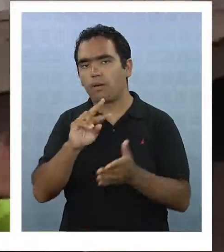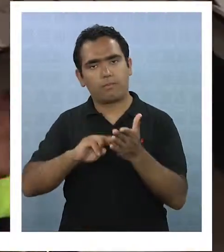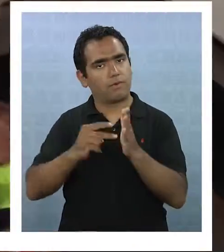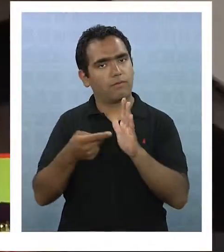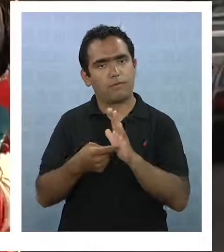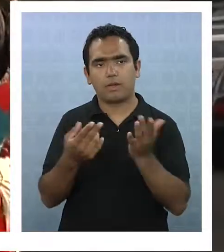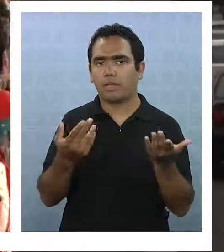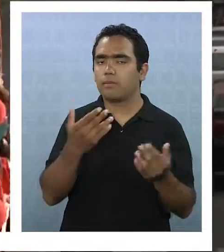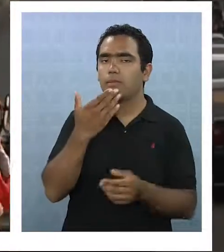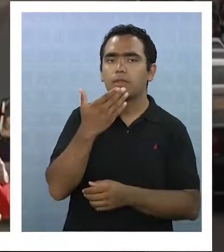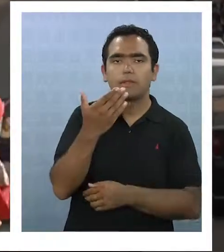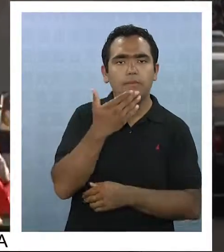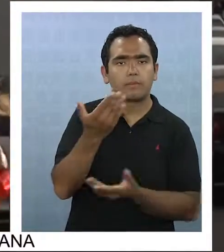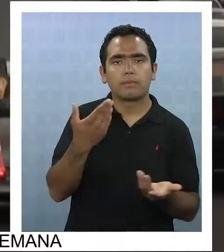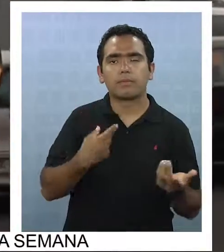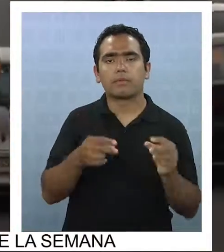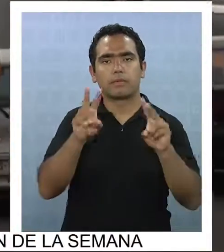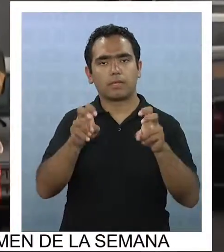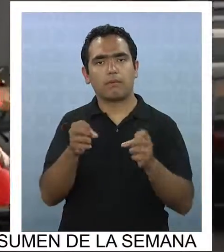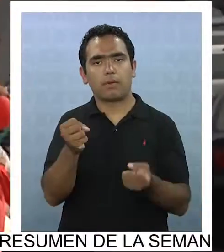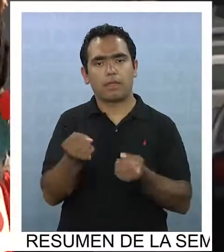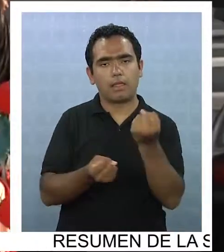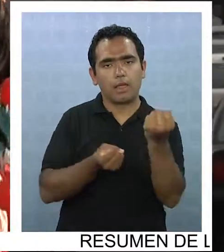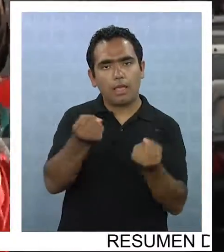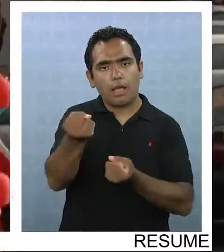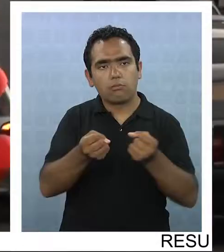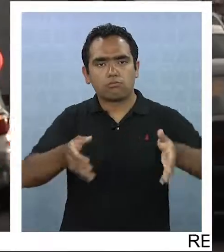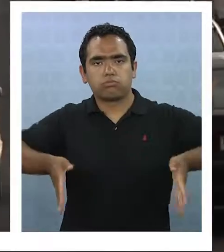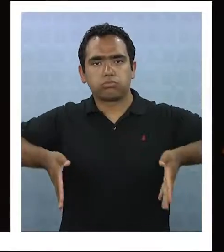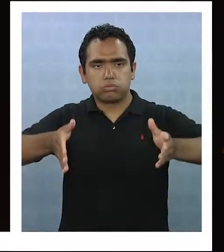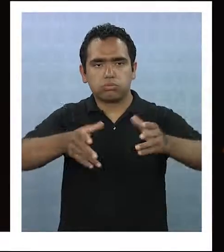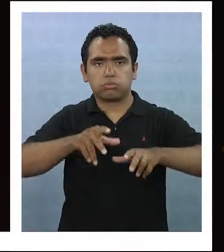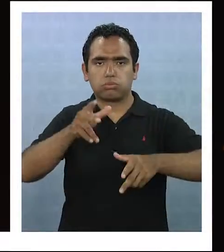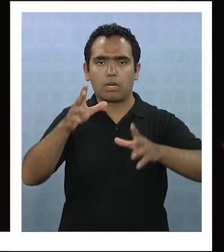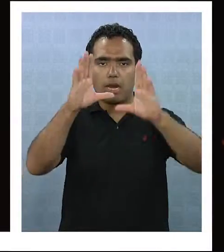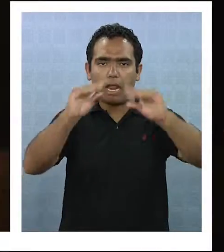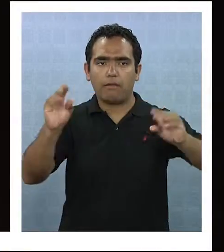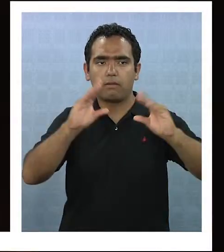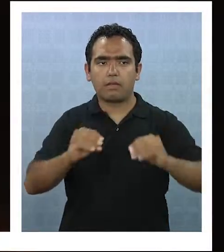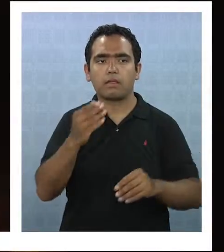con carros navideños y solo una requisición de fuegos artificiales.